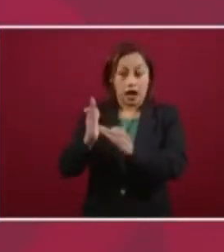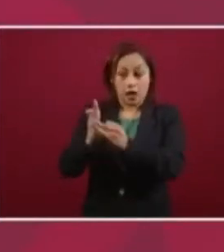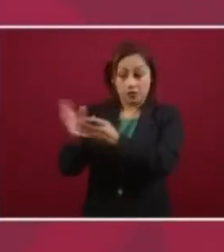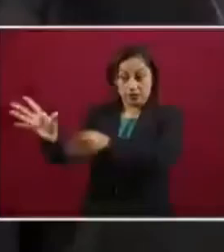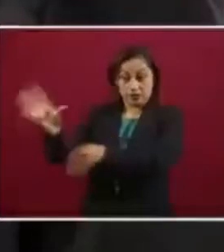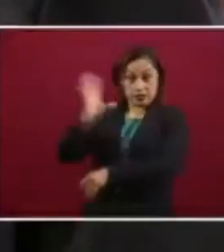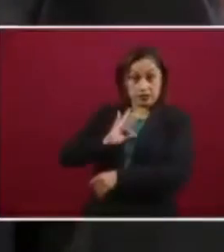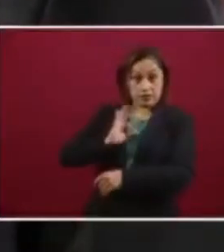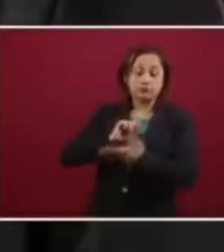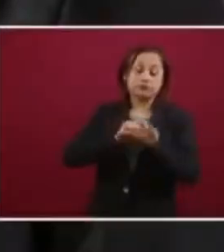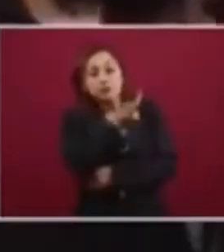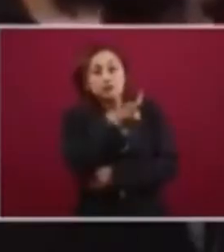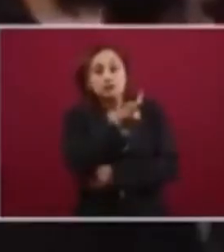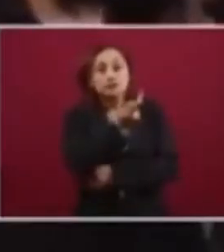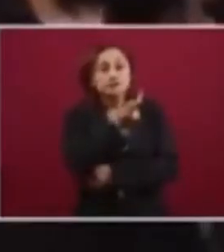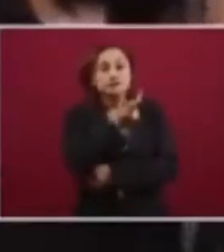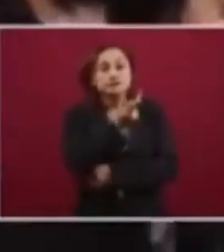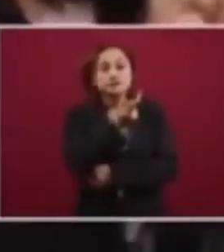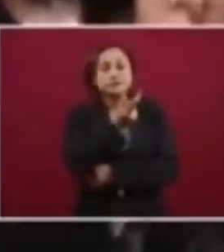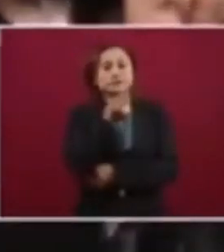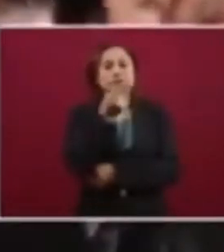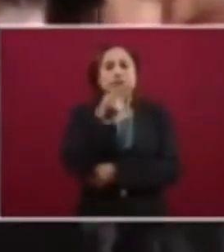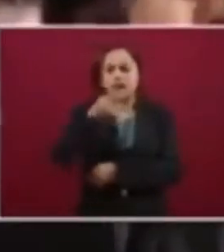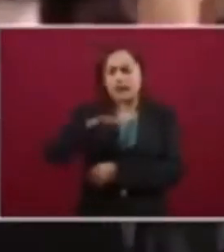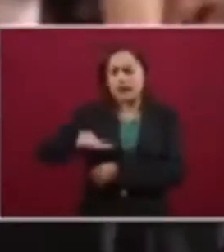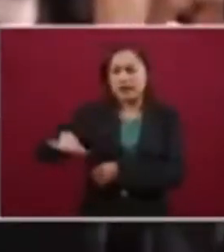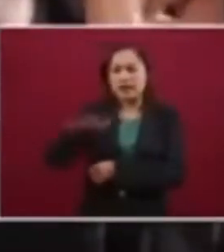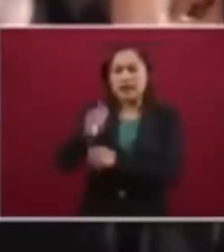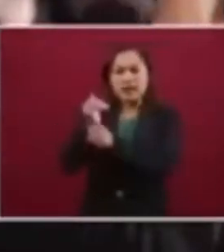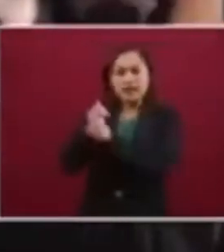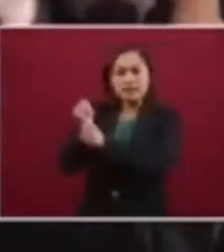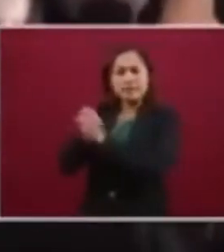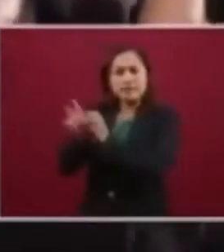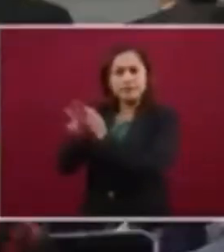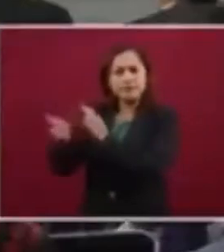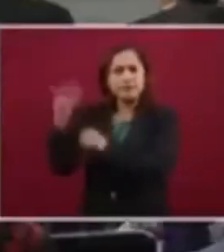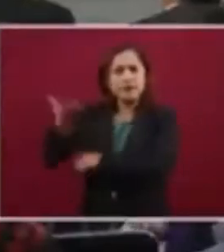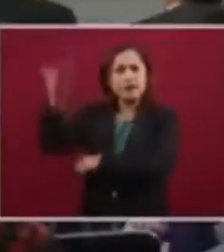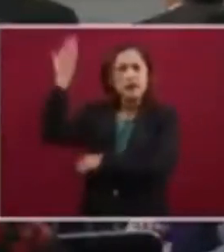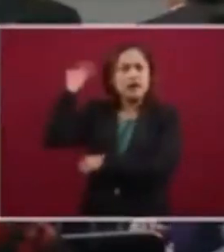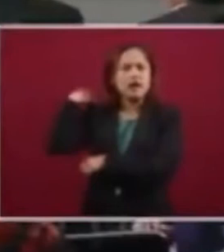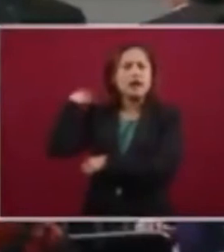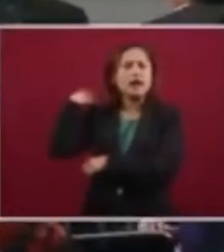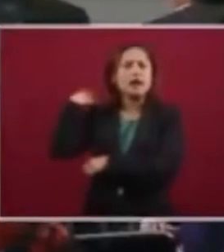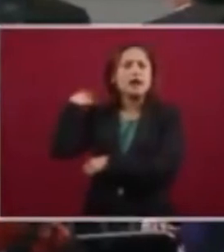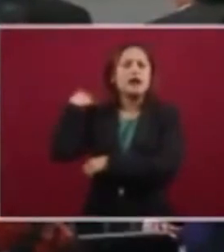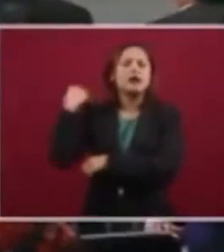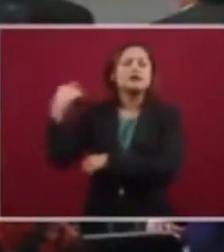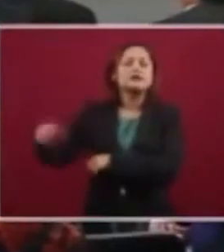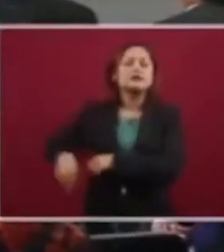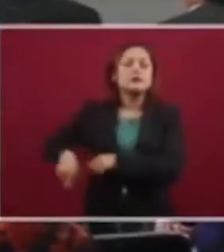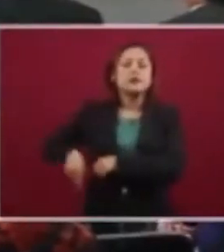estás mencionando esta obra fue entregada a la empresa brasileña odebrecht